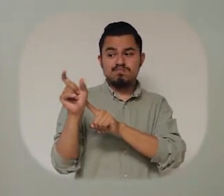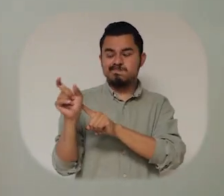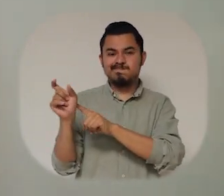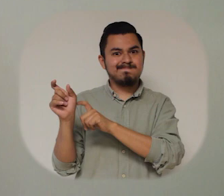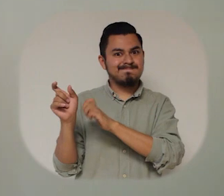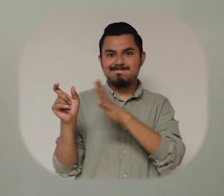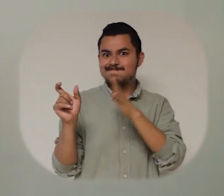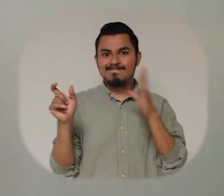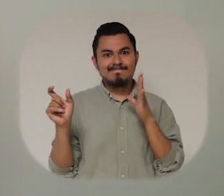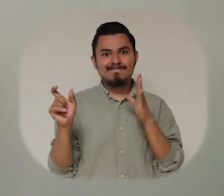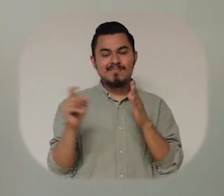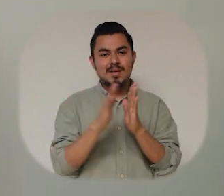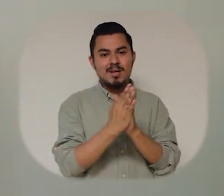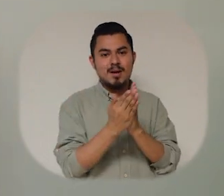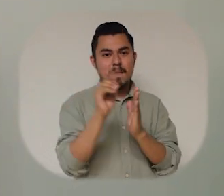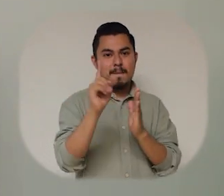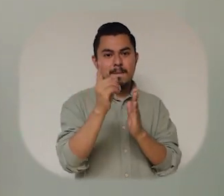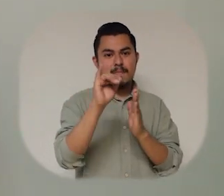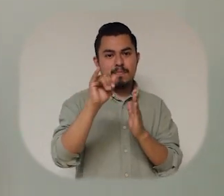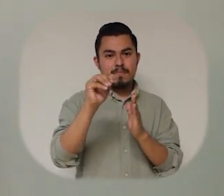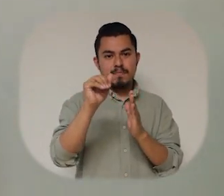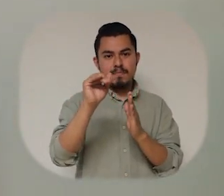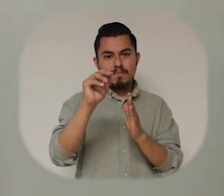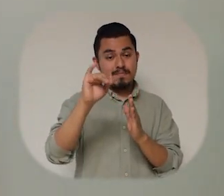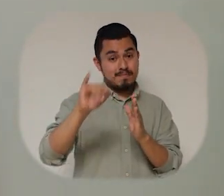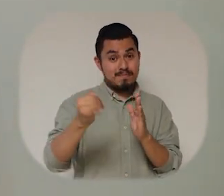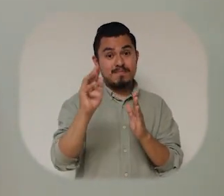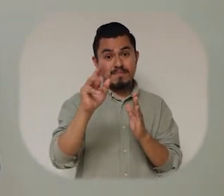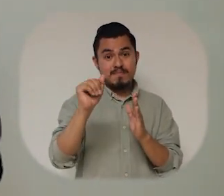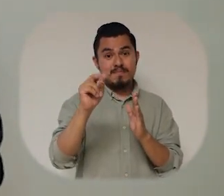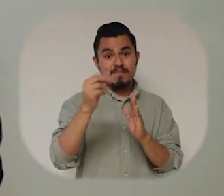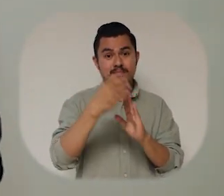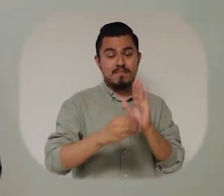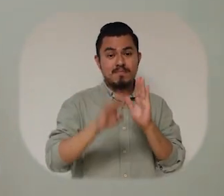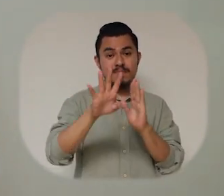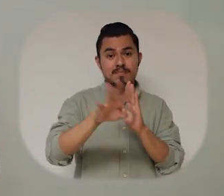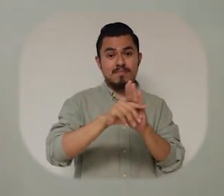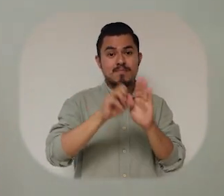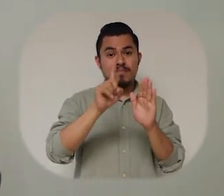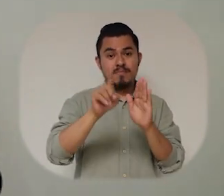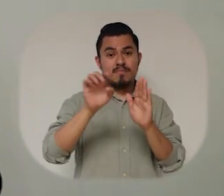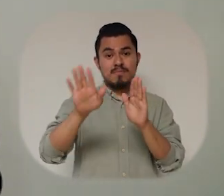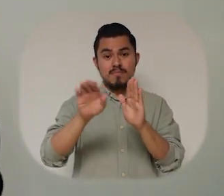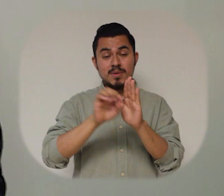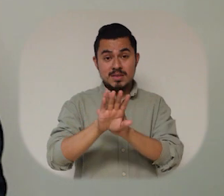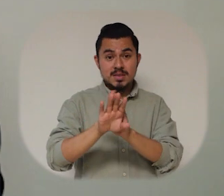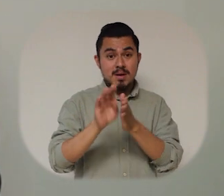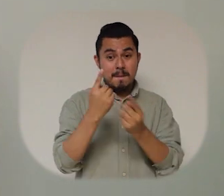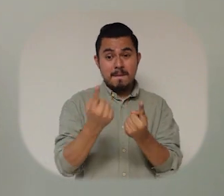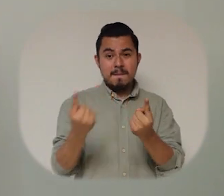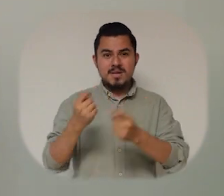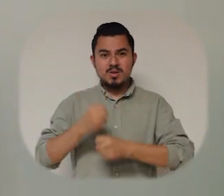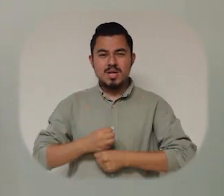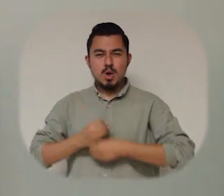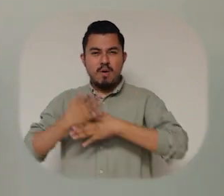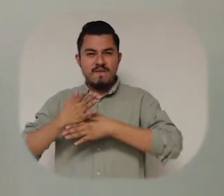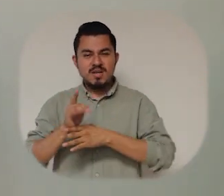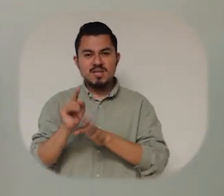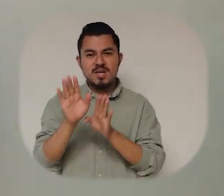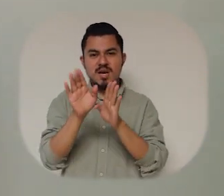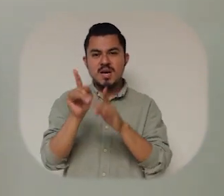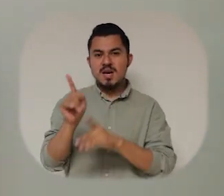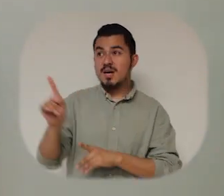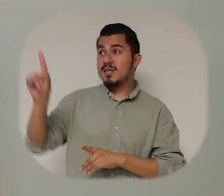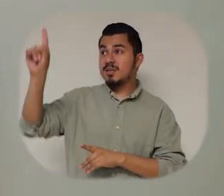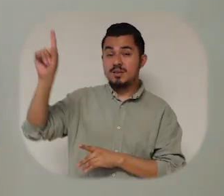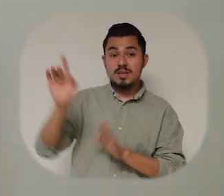4:15 dice: y todo aquel que confiese que Jesús es el Hijo de Dios, Dios permanece en él y él en Dios. Es la